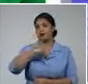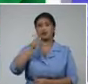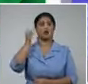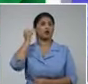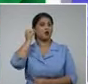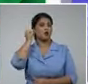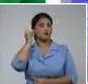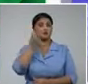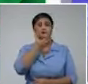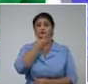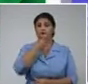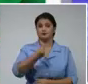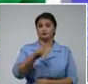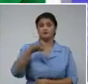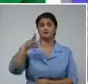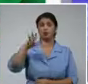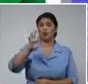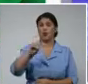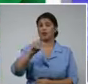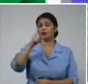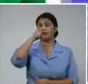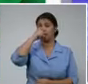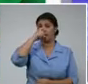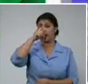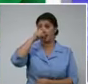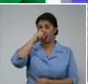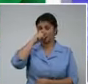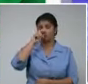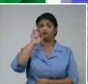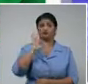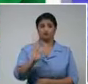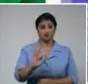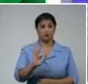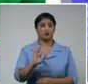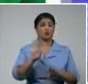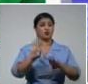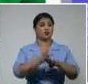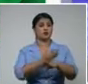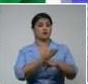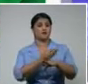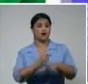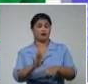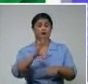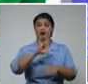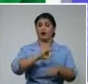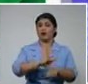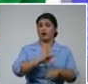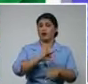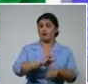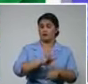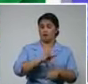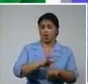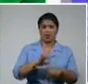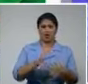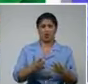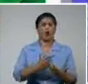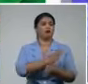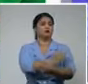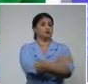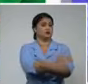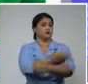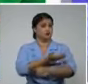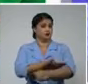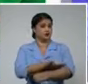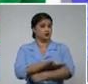años de edad, con antecedentes de hipertensión arterial y enfermedad renal